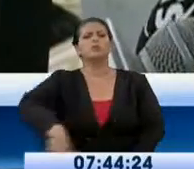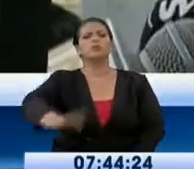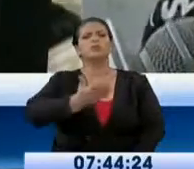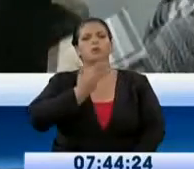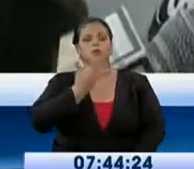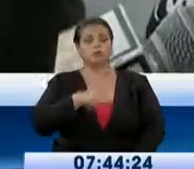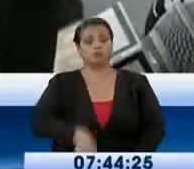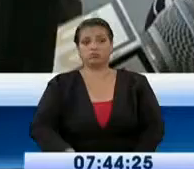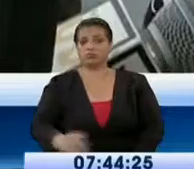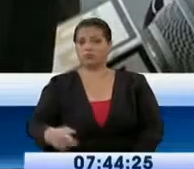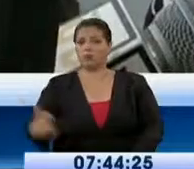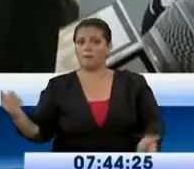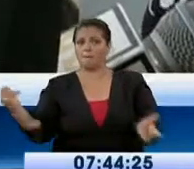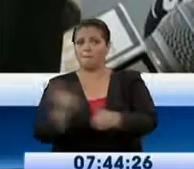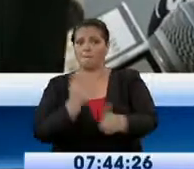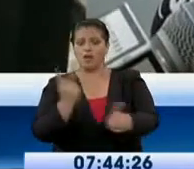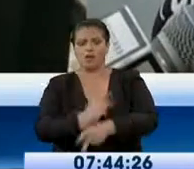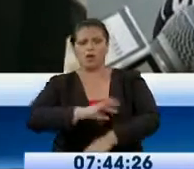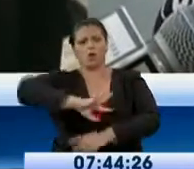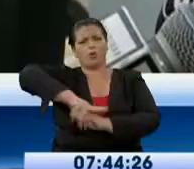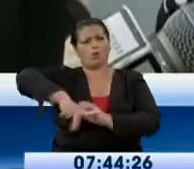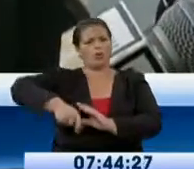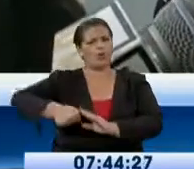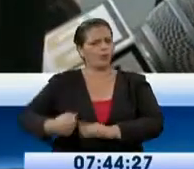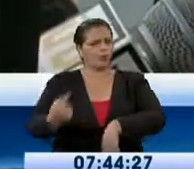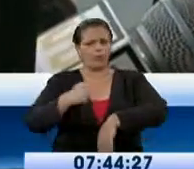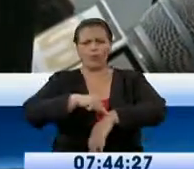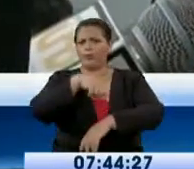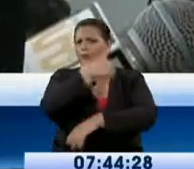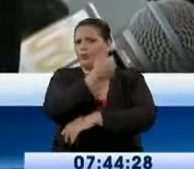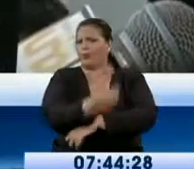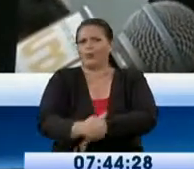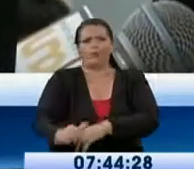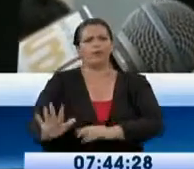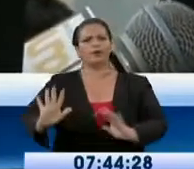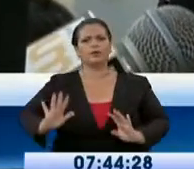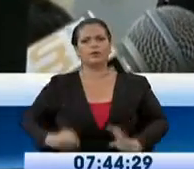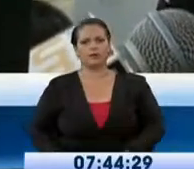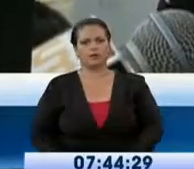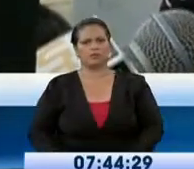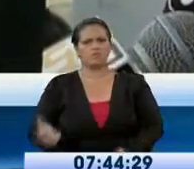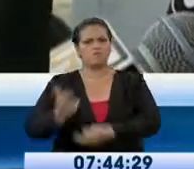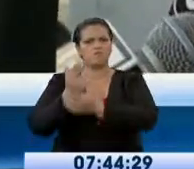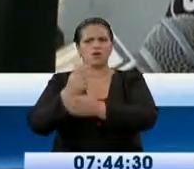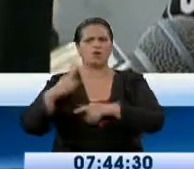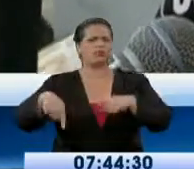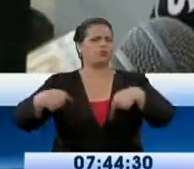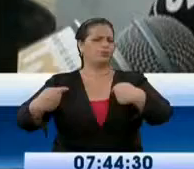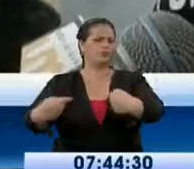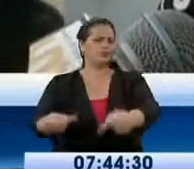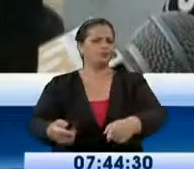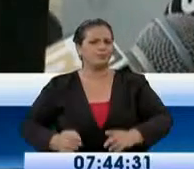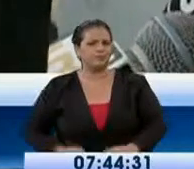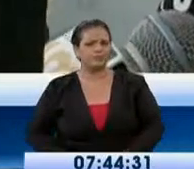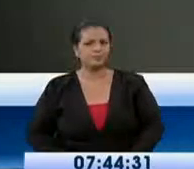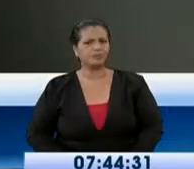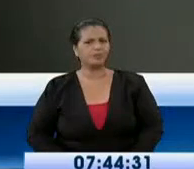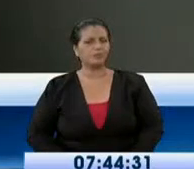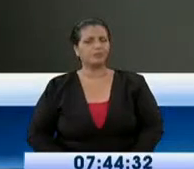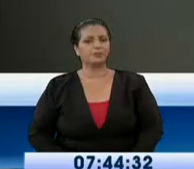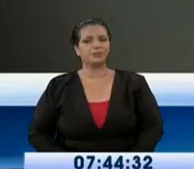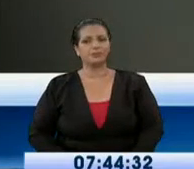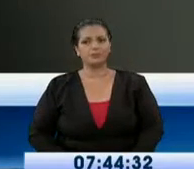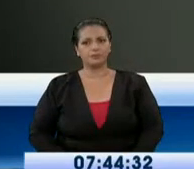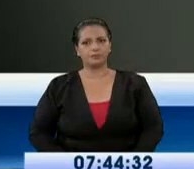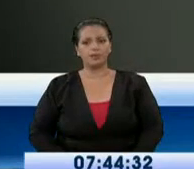que inseguro, porque aquí roban a cualquier hora. Y revólver en mano. Todos los restaurantes han sido asaltados, toditos. El